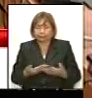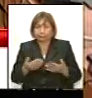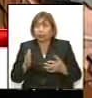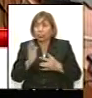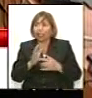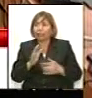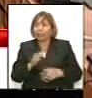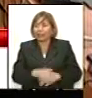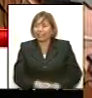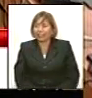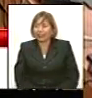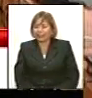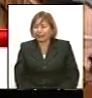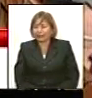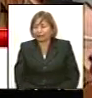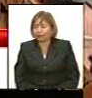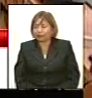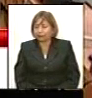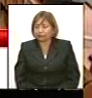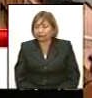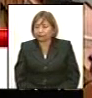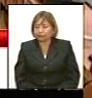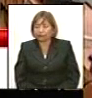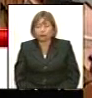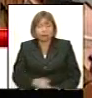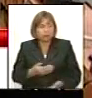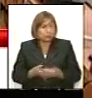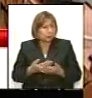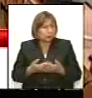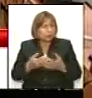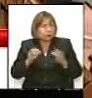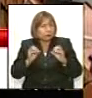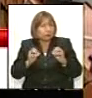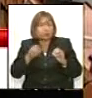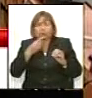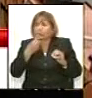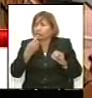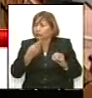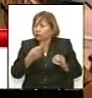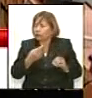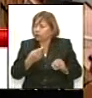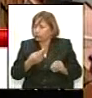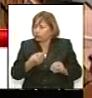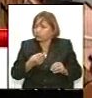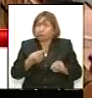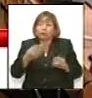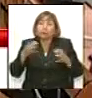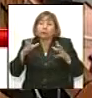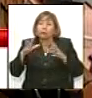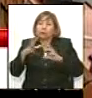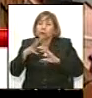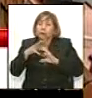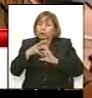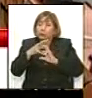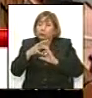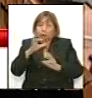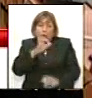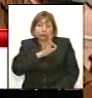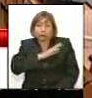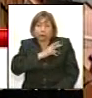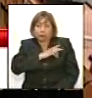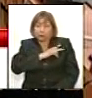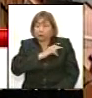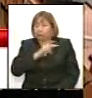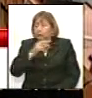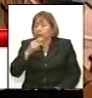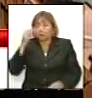tendrá que demostrar que él no fue autor de estos elementos, o que si él dice que hay un complot de Fuerza Popular